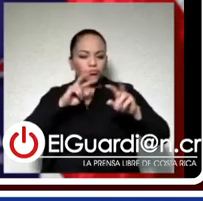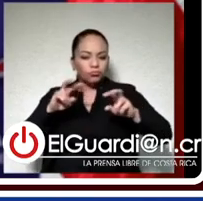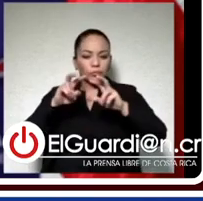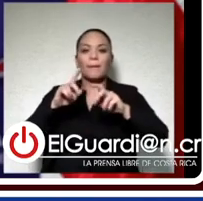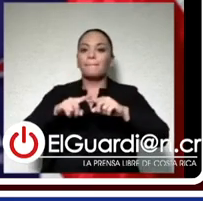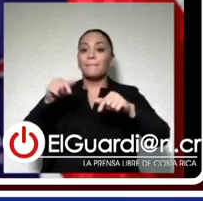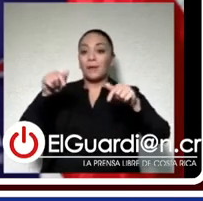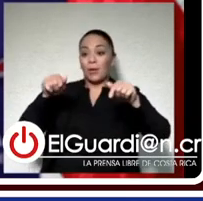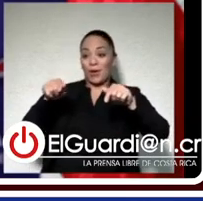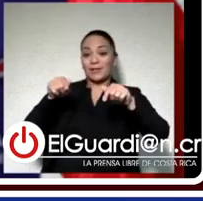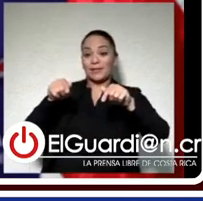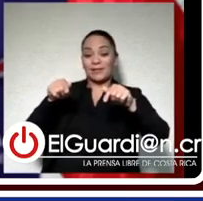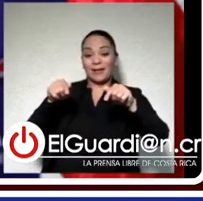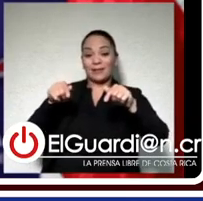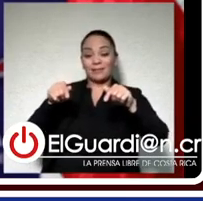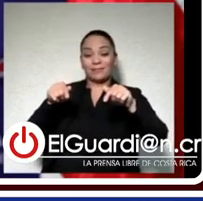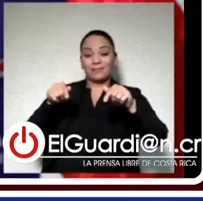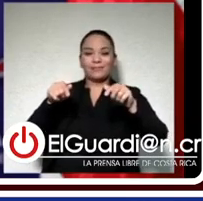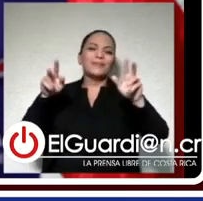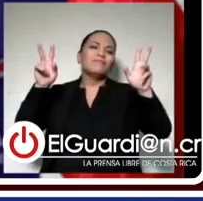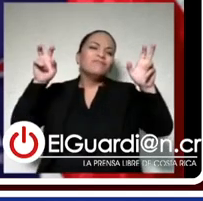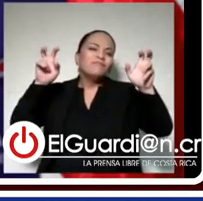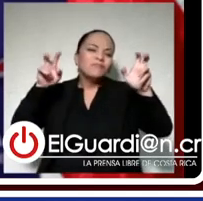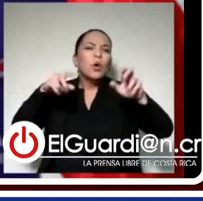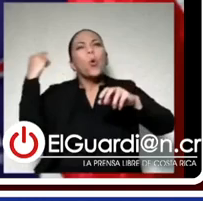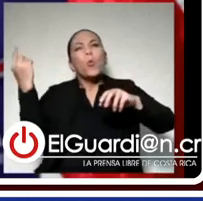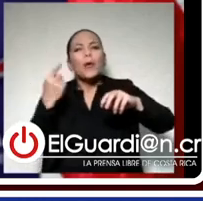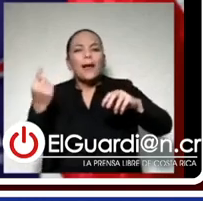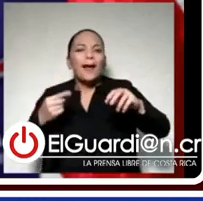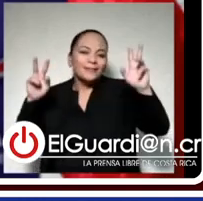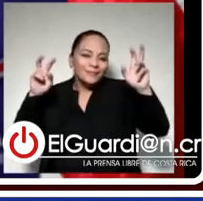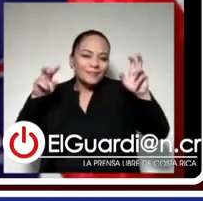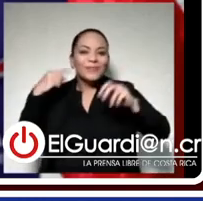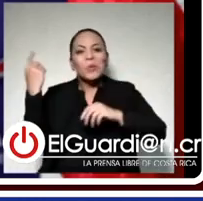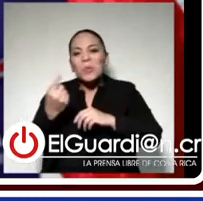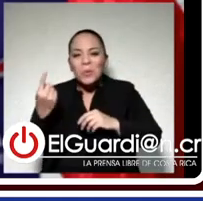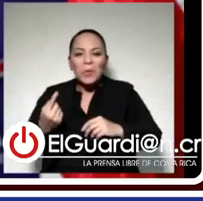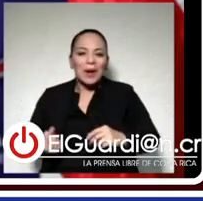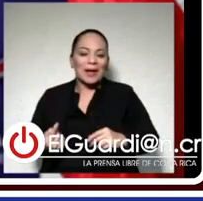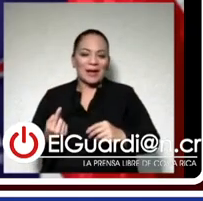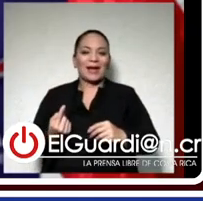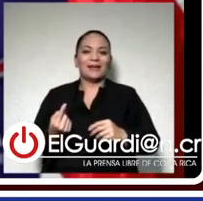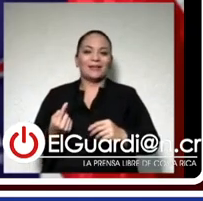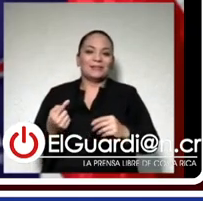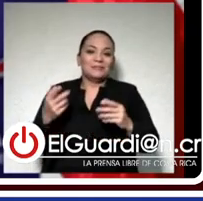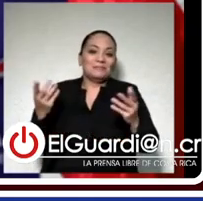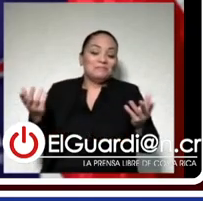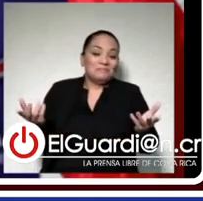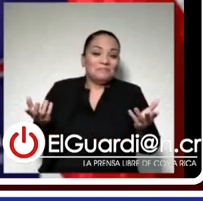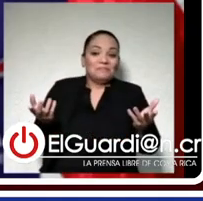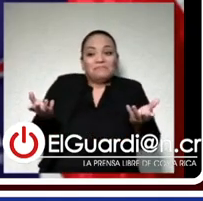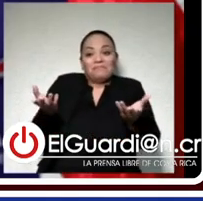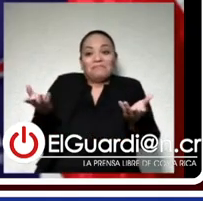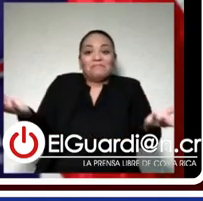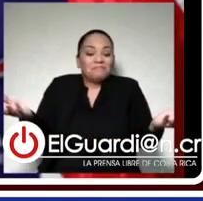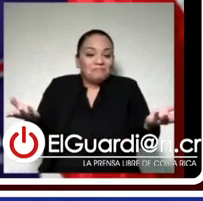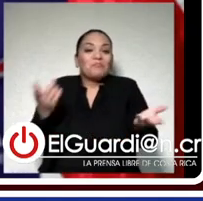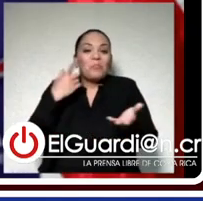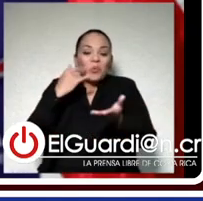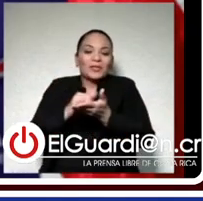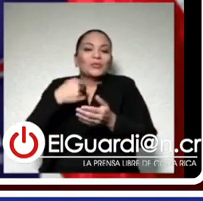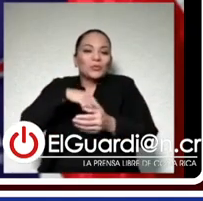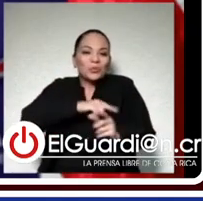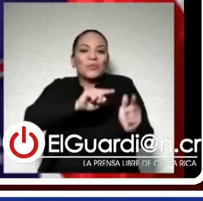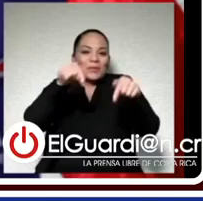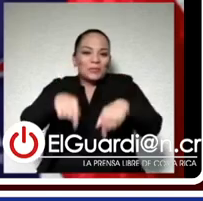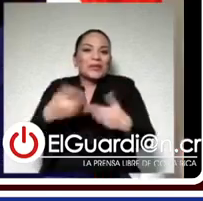huracancillo que han querido hacer tormenta, por eso yo digo, esta es la única vez que yo me voy a referir a esto, así es que pregunten, dense gusto, porque